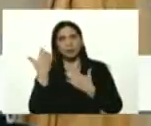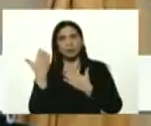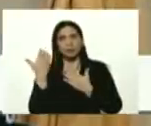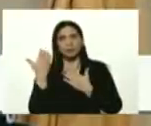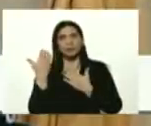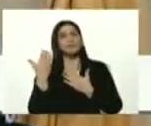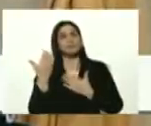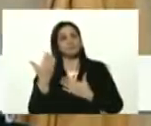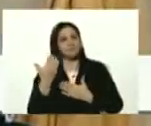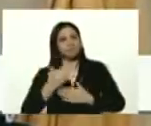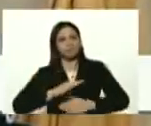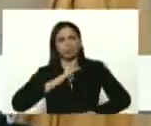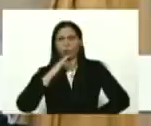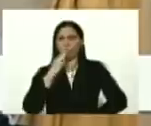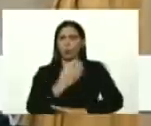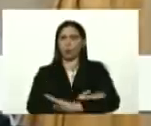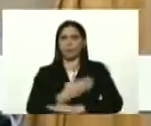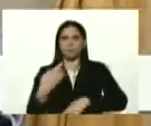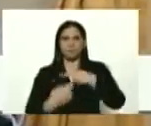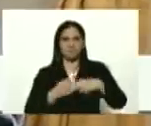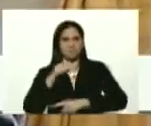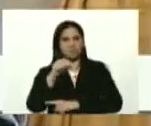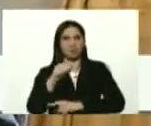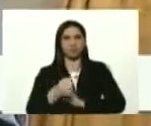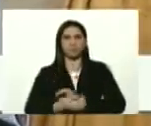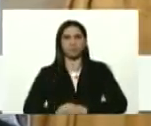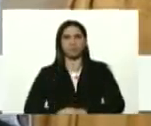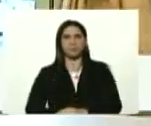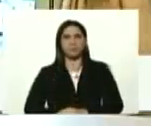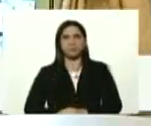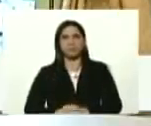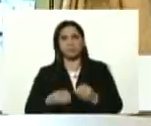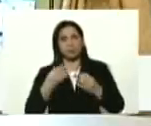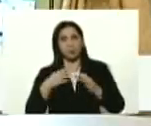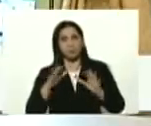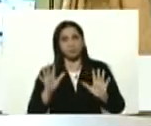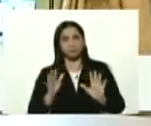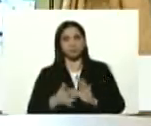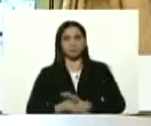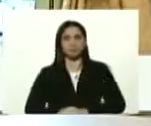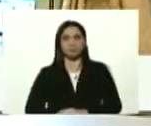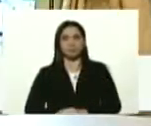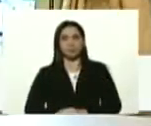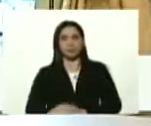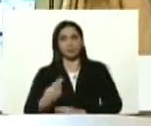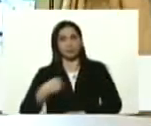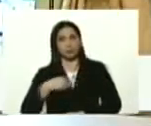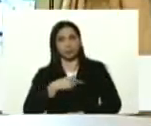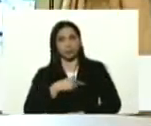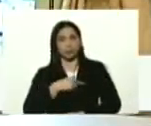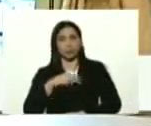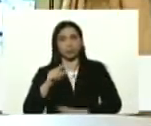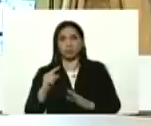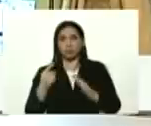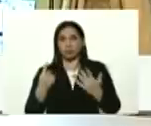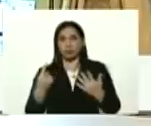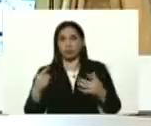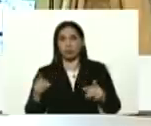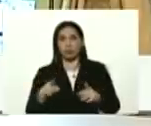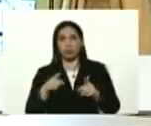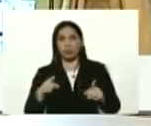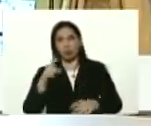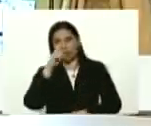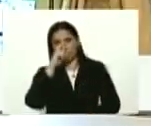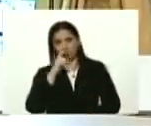la Guerrillera Revolucionaria. Bueno, estamos hoy en el sexto aniversario, aquí tengo los números del